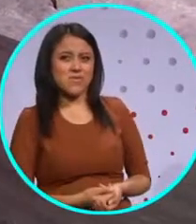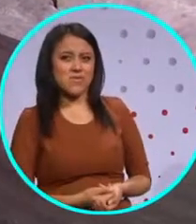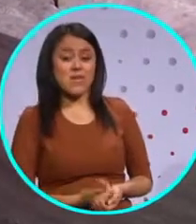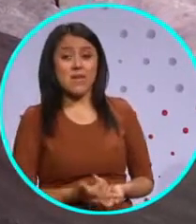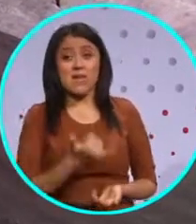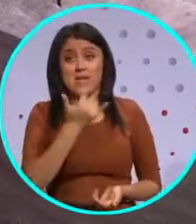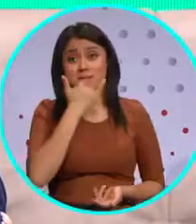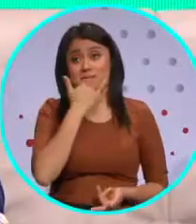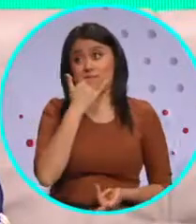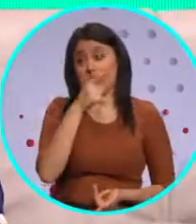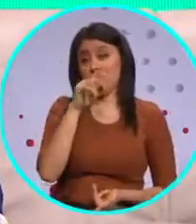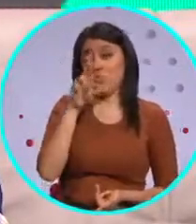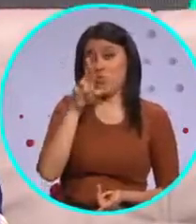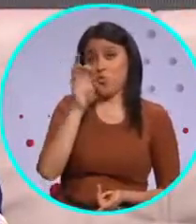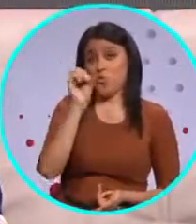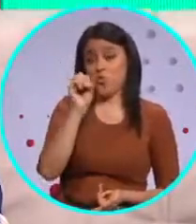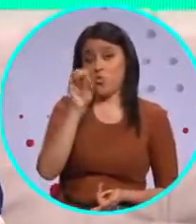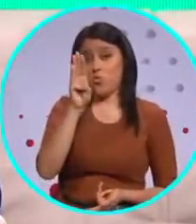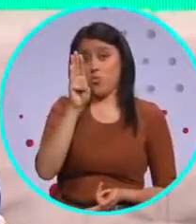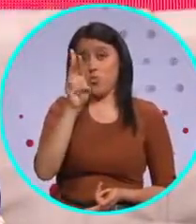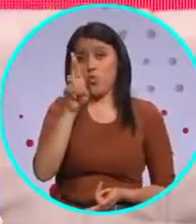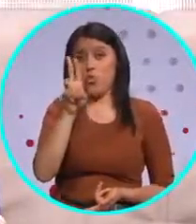el urbano